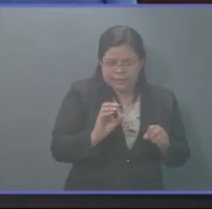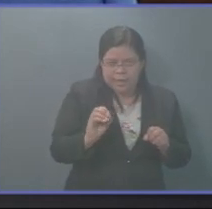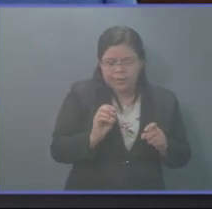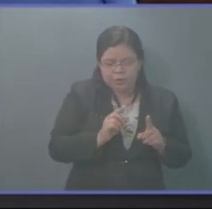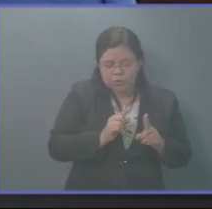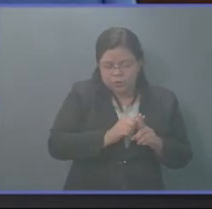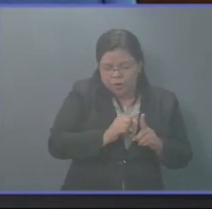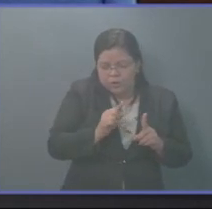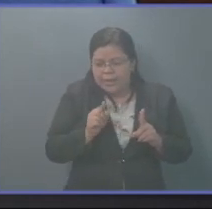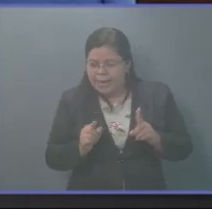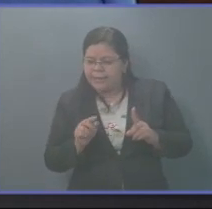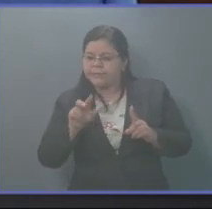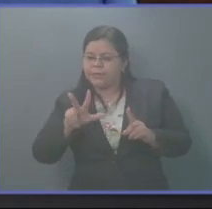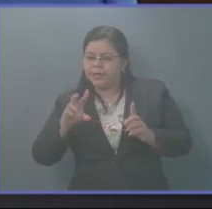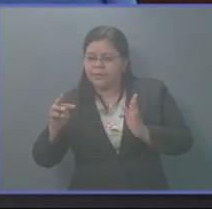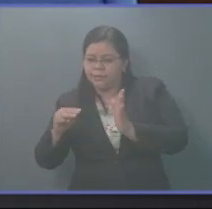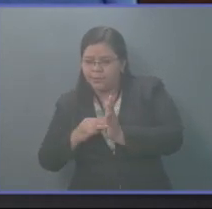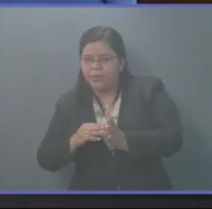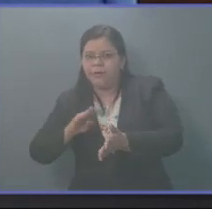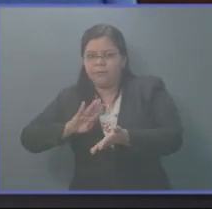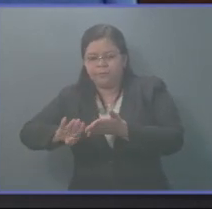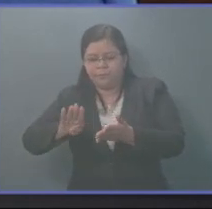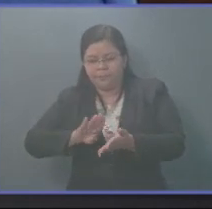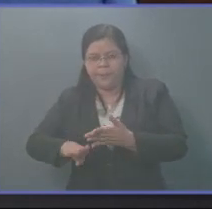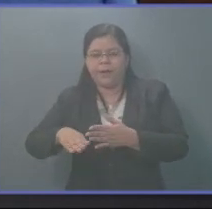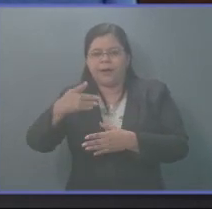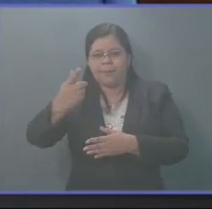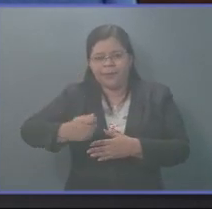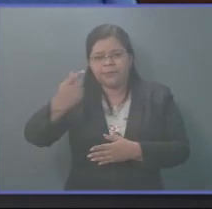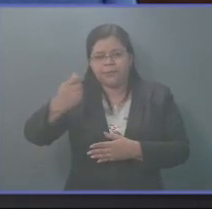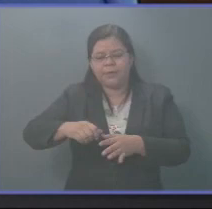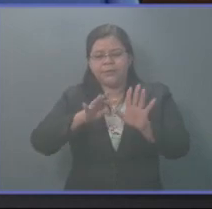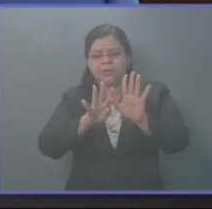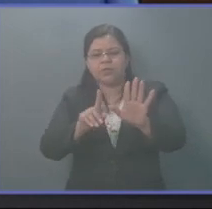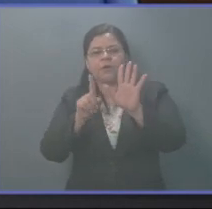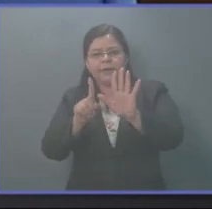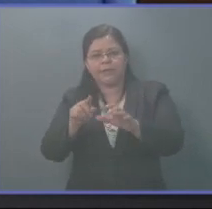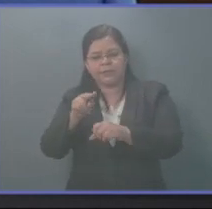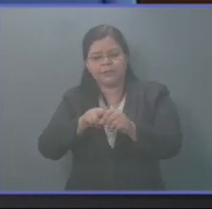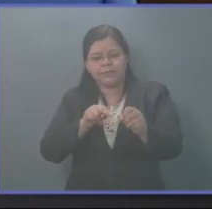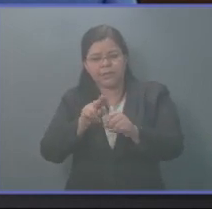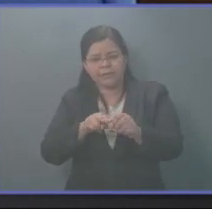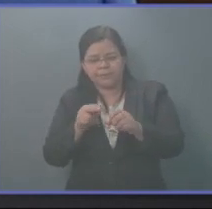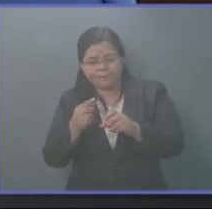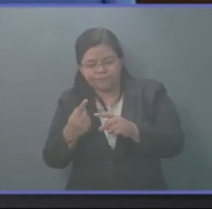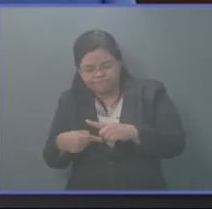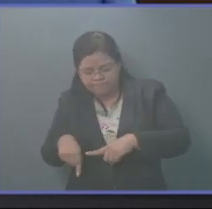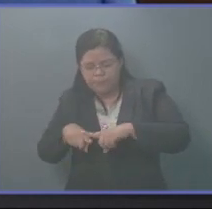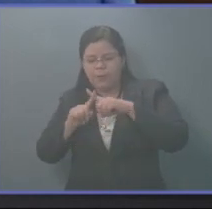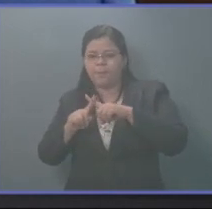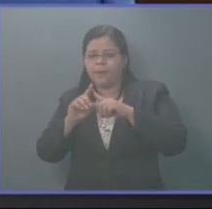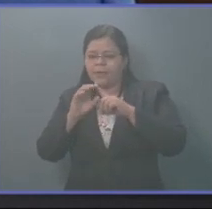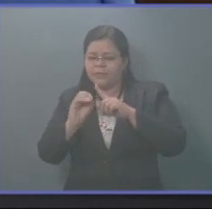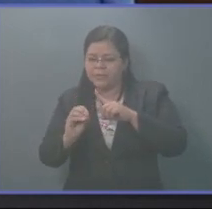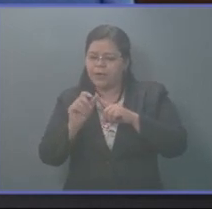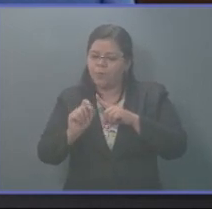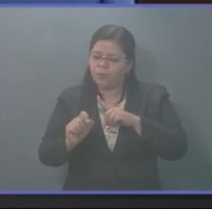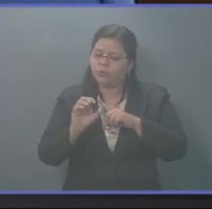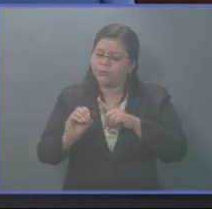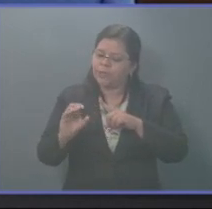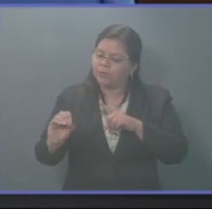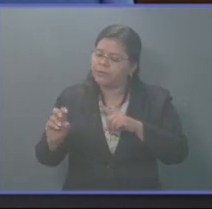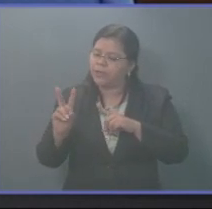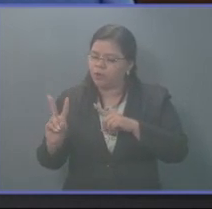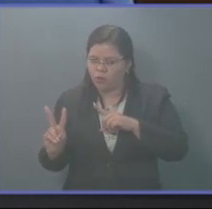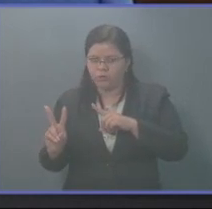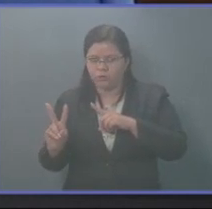500.01 a $3,000, pagarán una cuota fija de $96 más .002 por millar o fracción